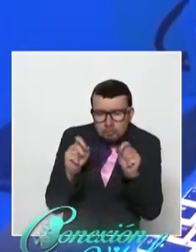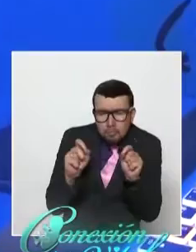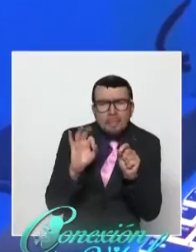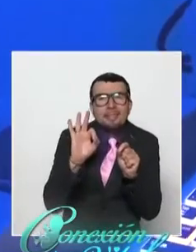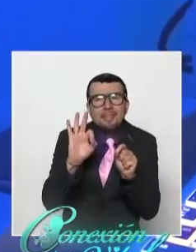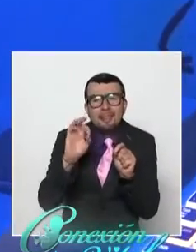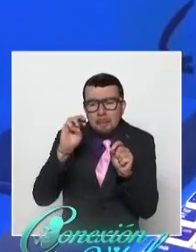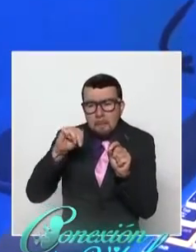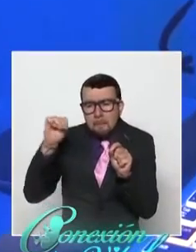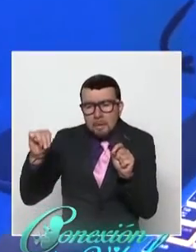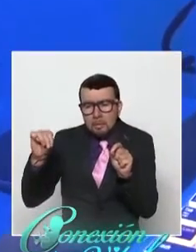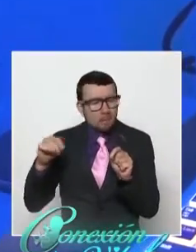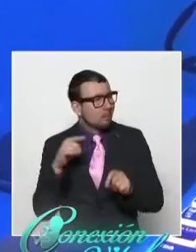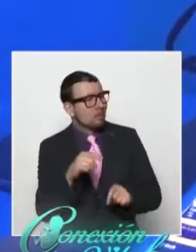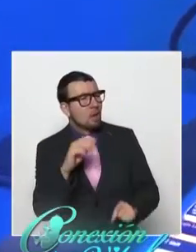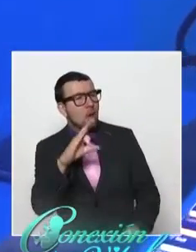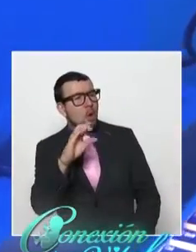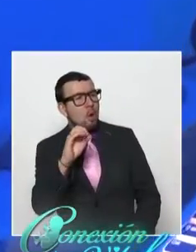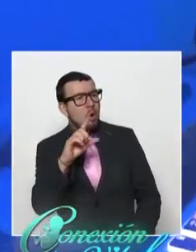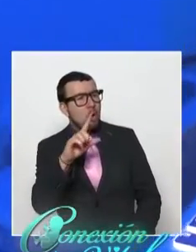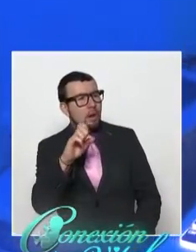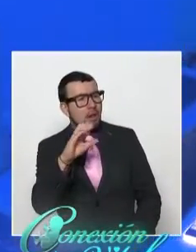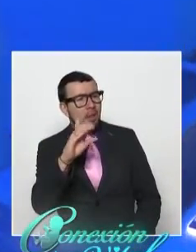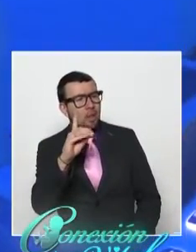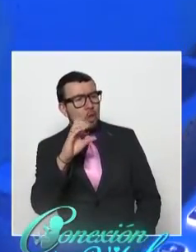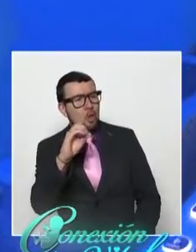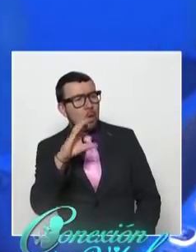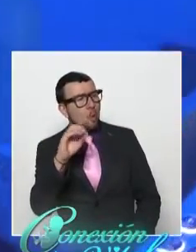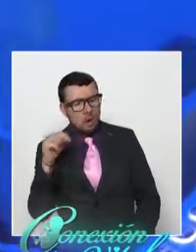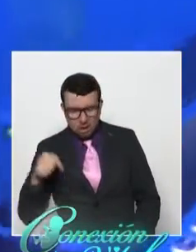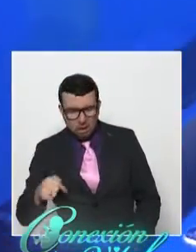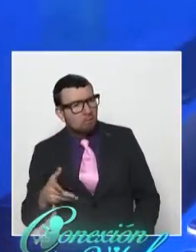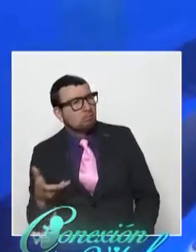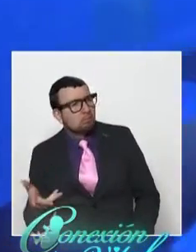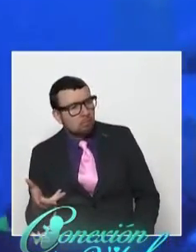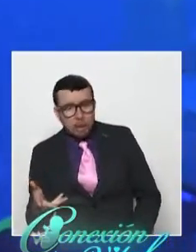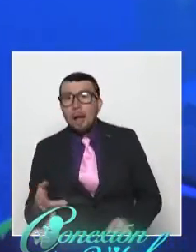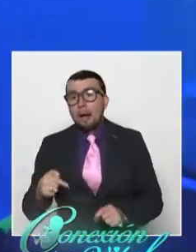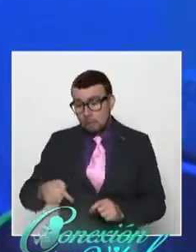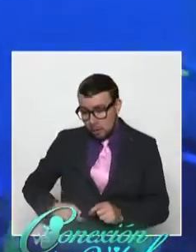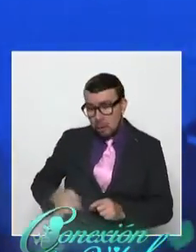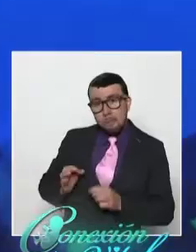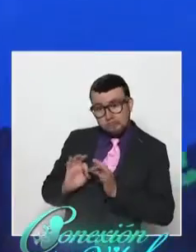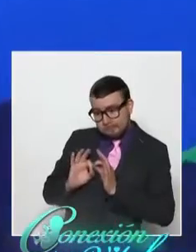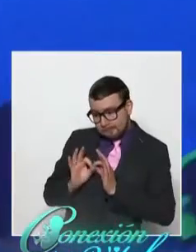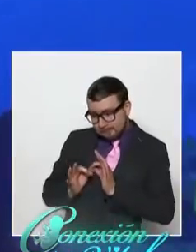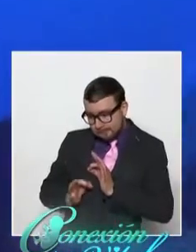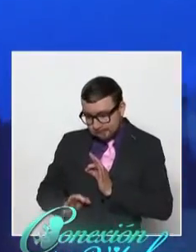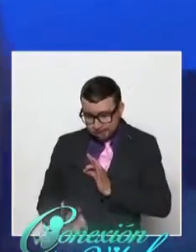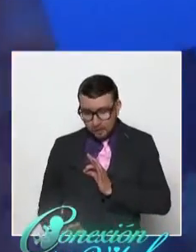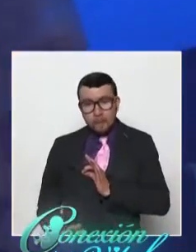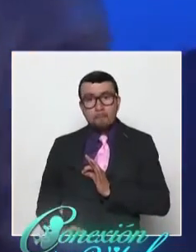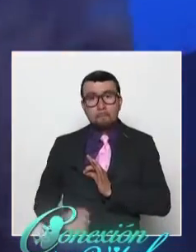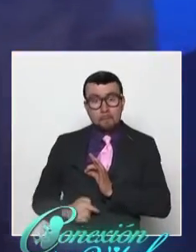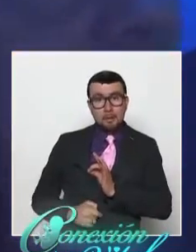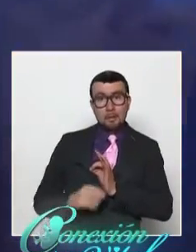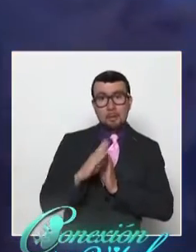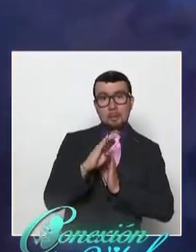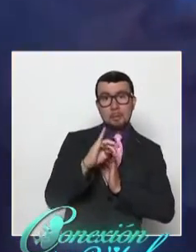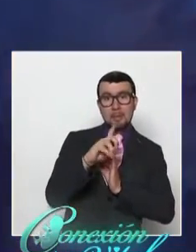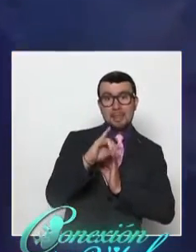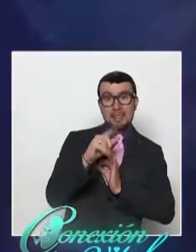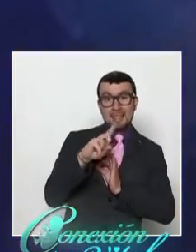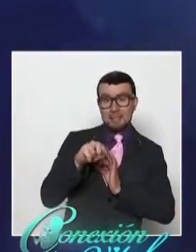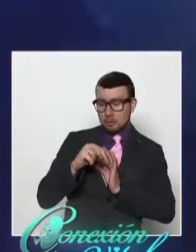milímetros. ¿Qué es el colédoco? El colédoco es el conducto por donde va, se transporta la bilis desde la